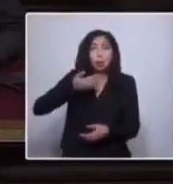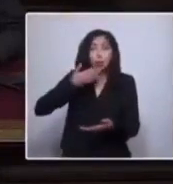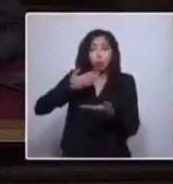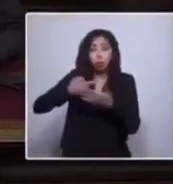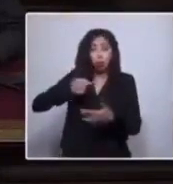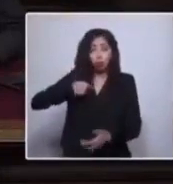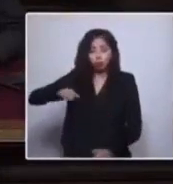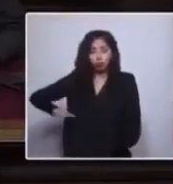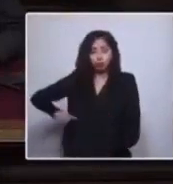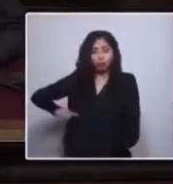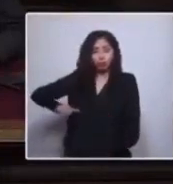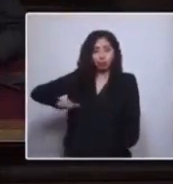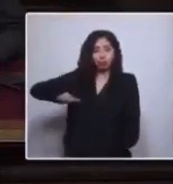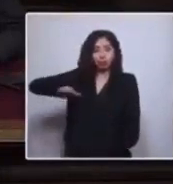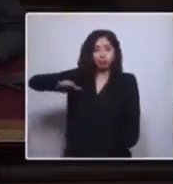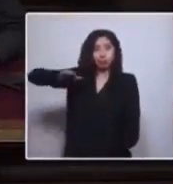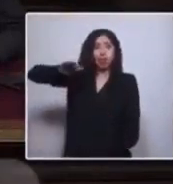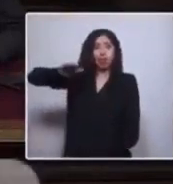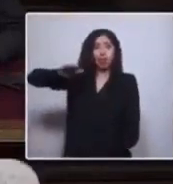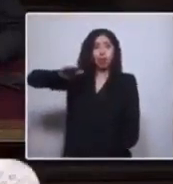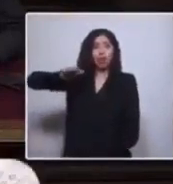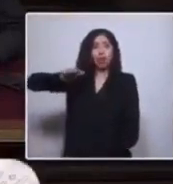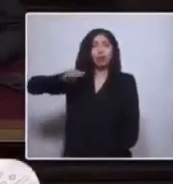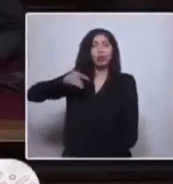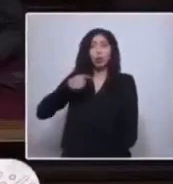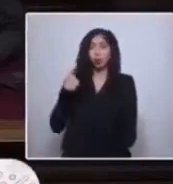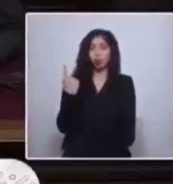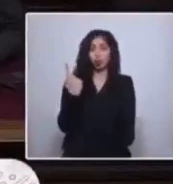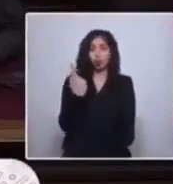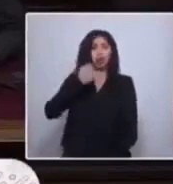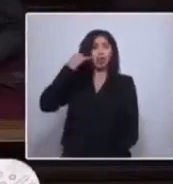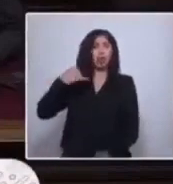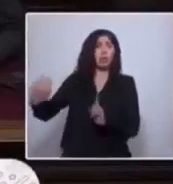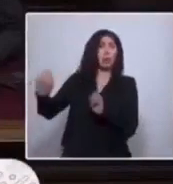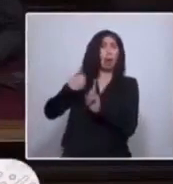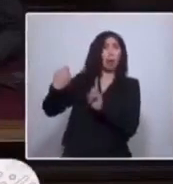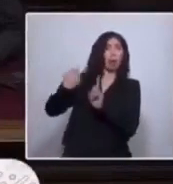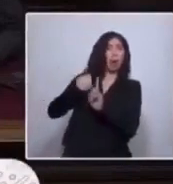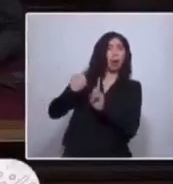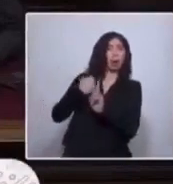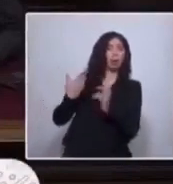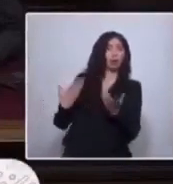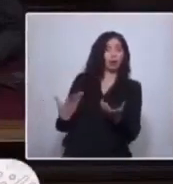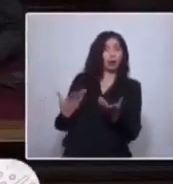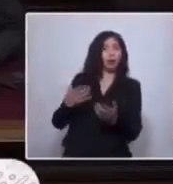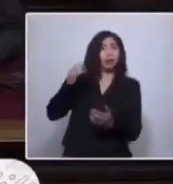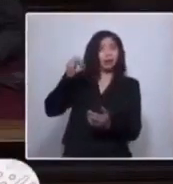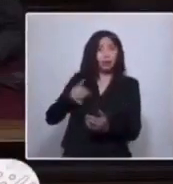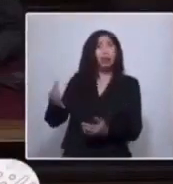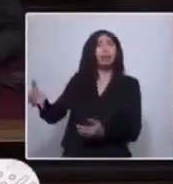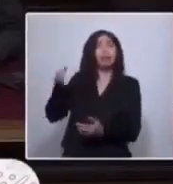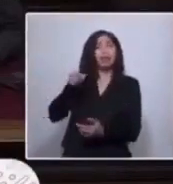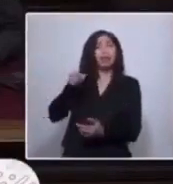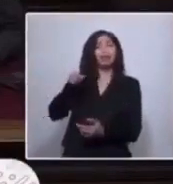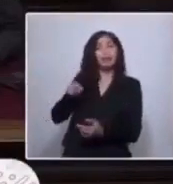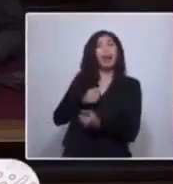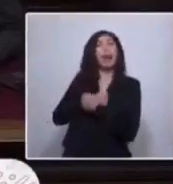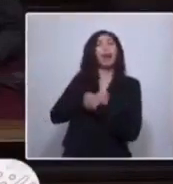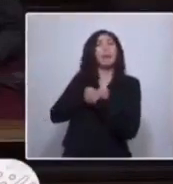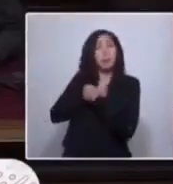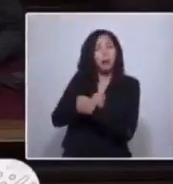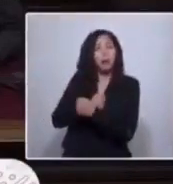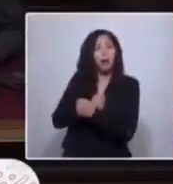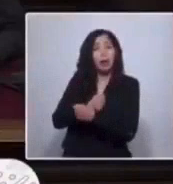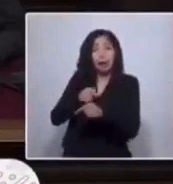cultura, como el de energía, que han tomado años en formular una ley y luego un reglamento. ¿Cómo no va a ser